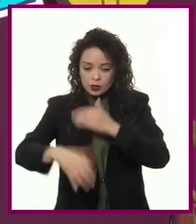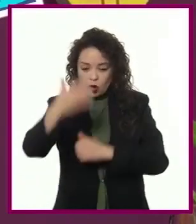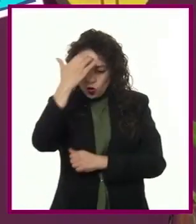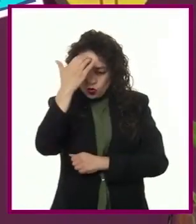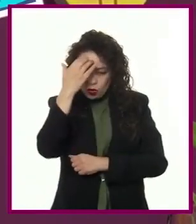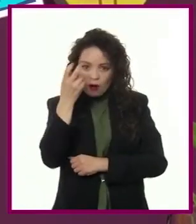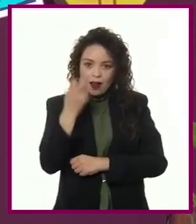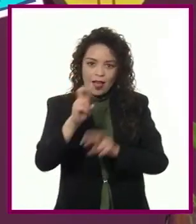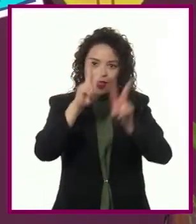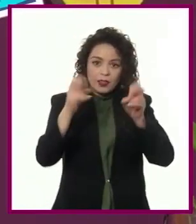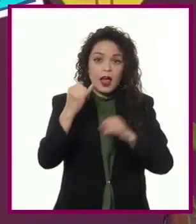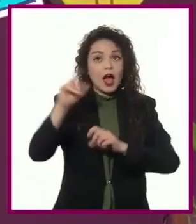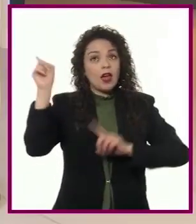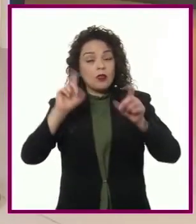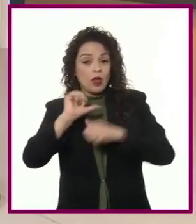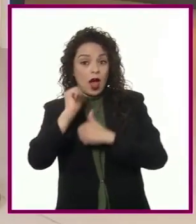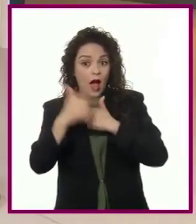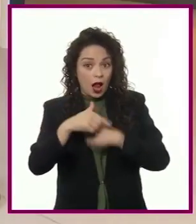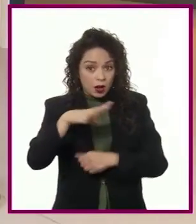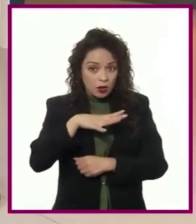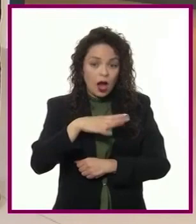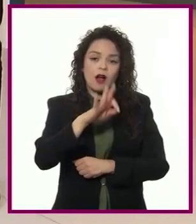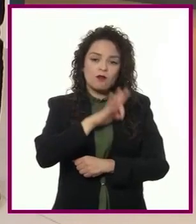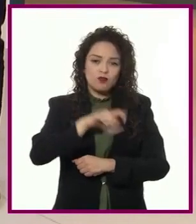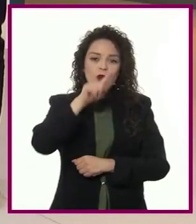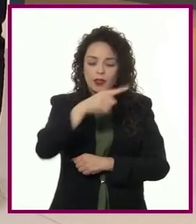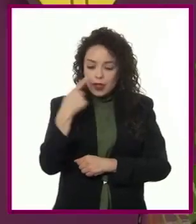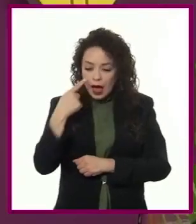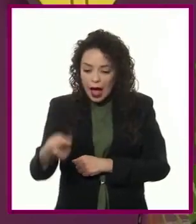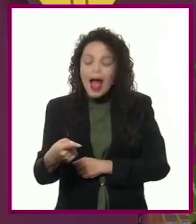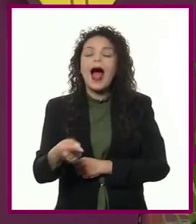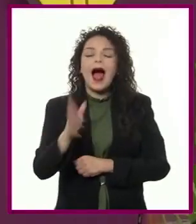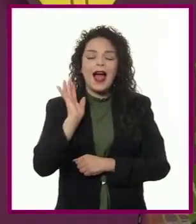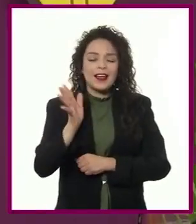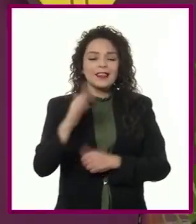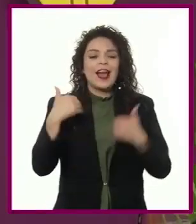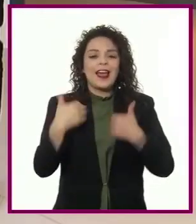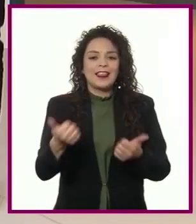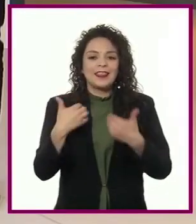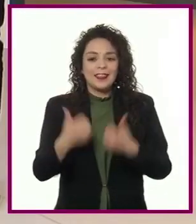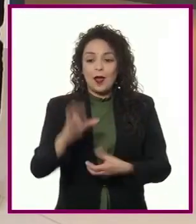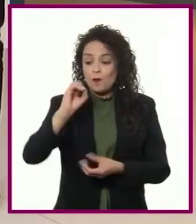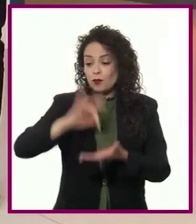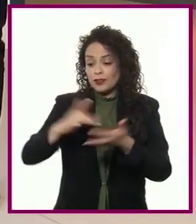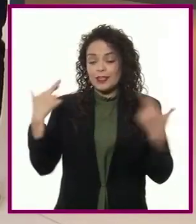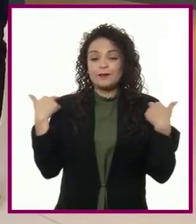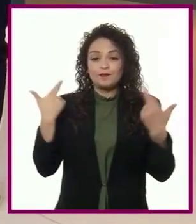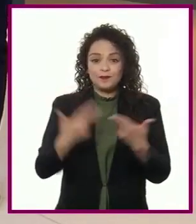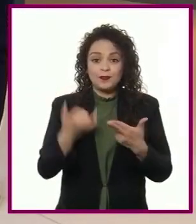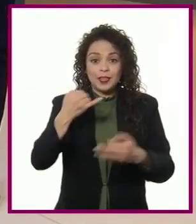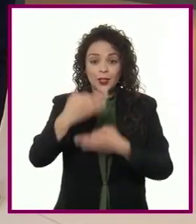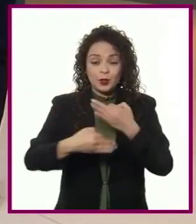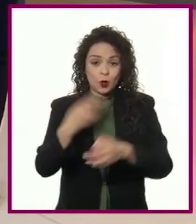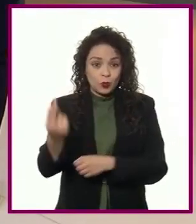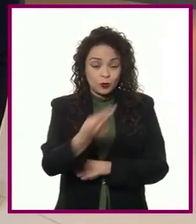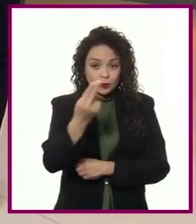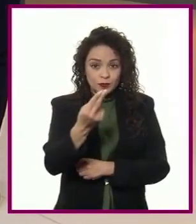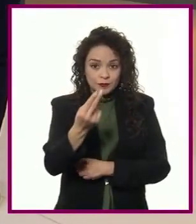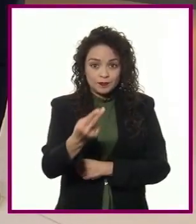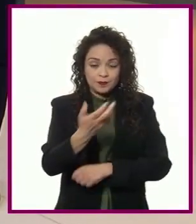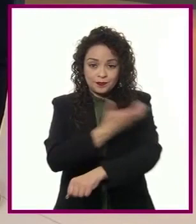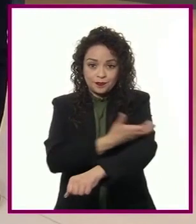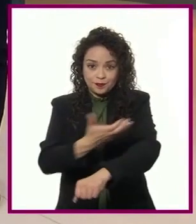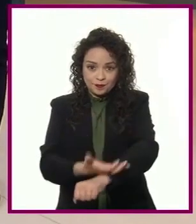dudas que pudieron surgir. Maestro Diego, le agradezco mucho su intervención en esta sesión. Y a todas y todos ustedes los que nos